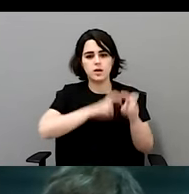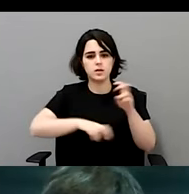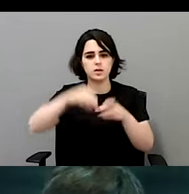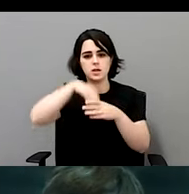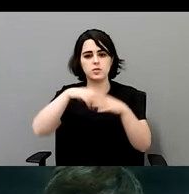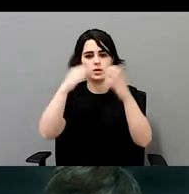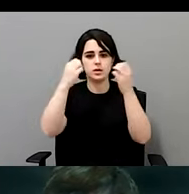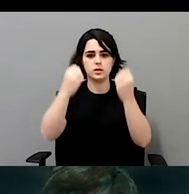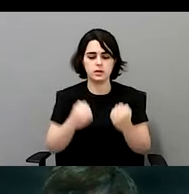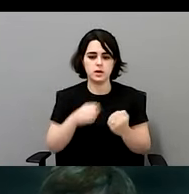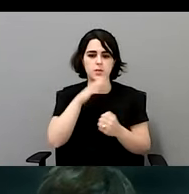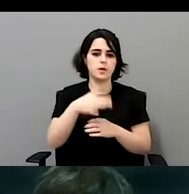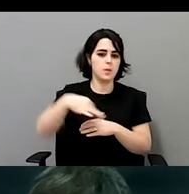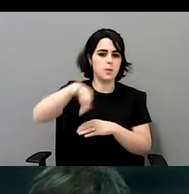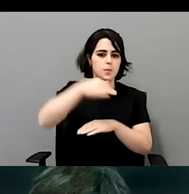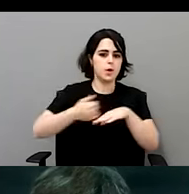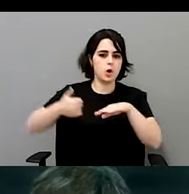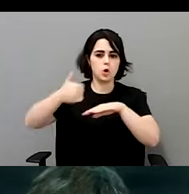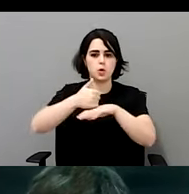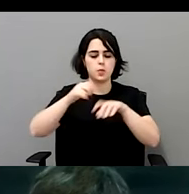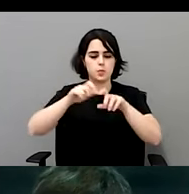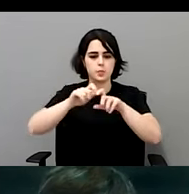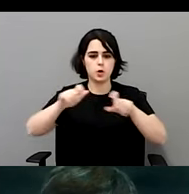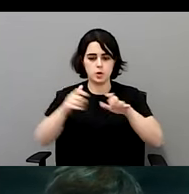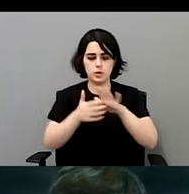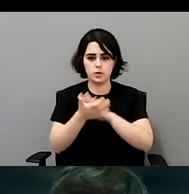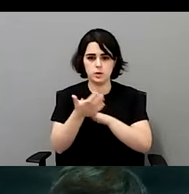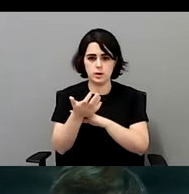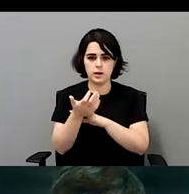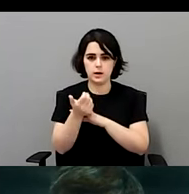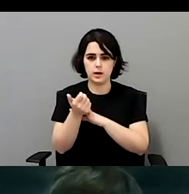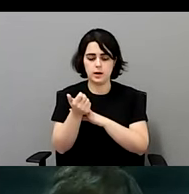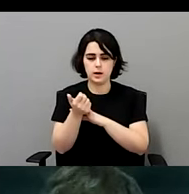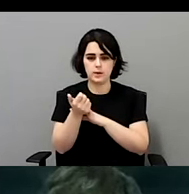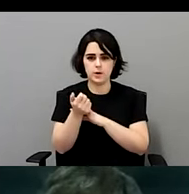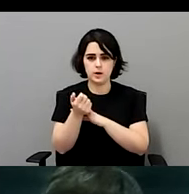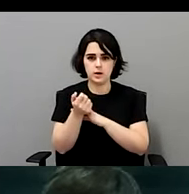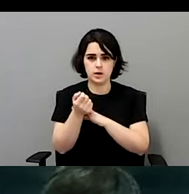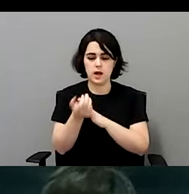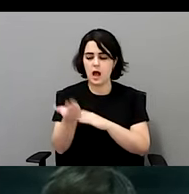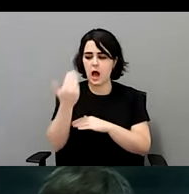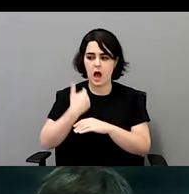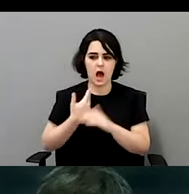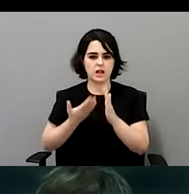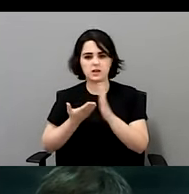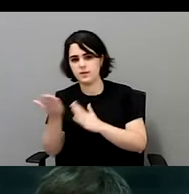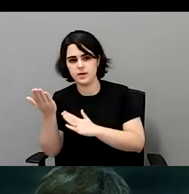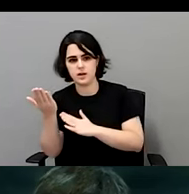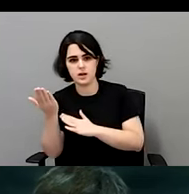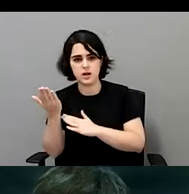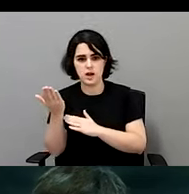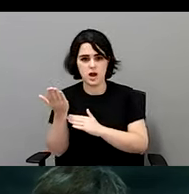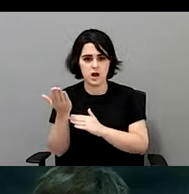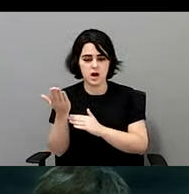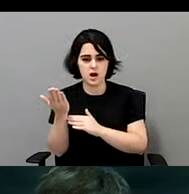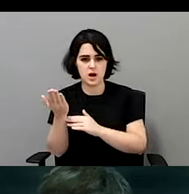el monopolio. Y había esa inercia de la administración que me insistía que lo hiciera a través